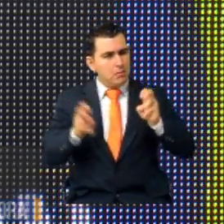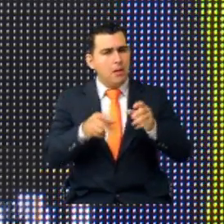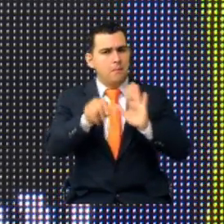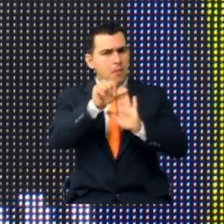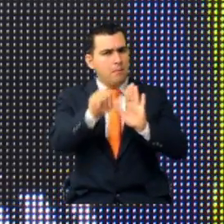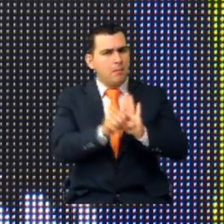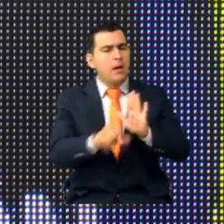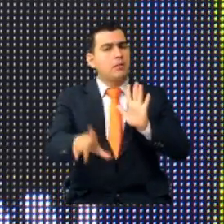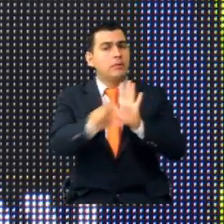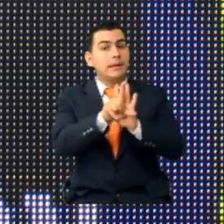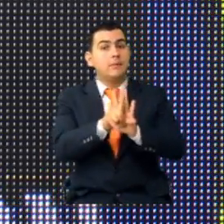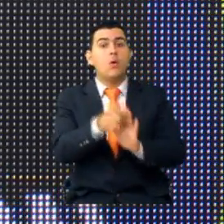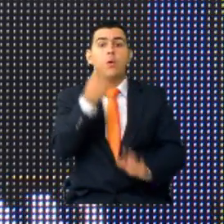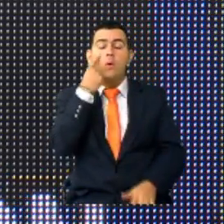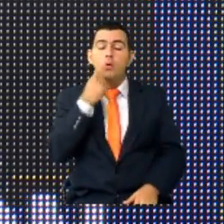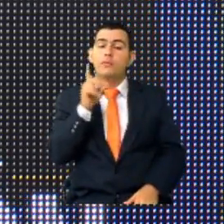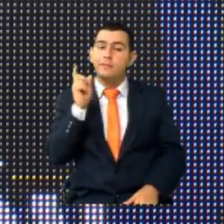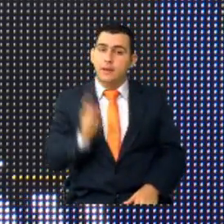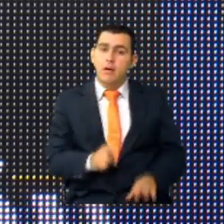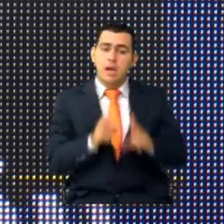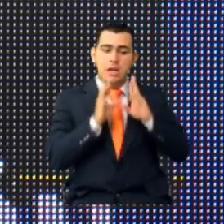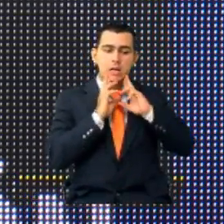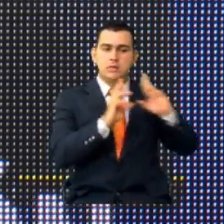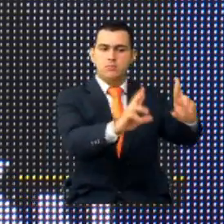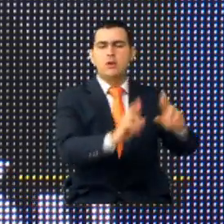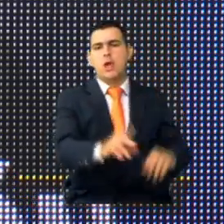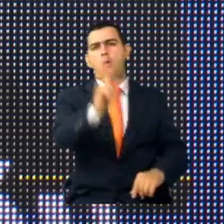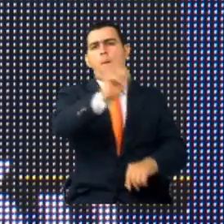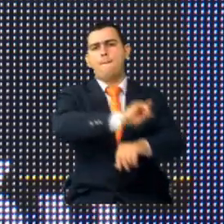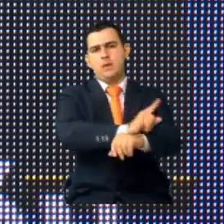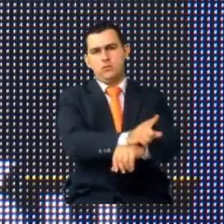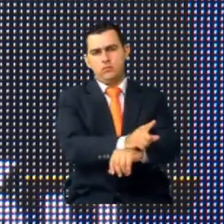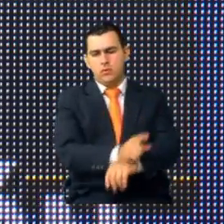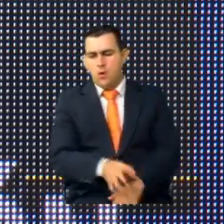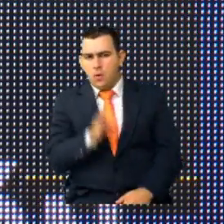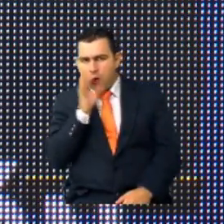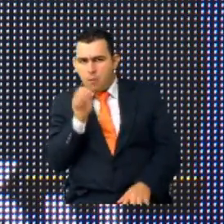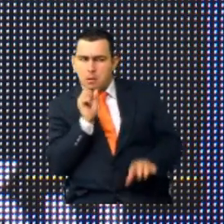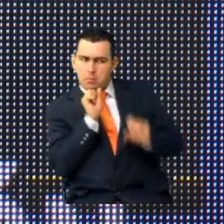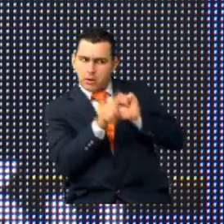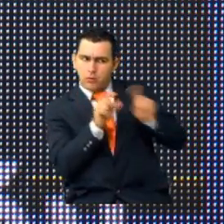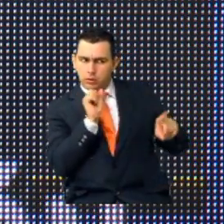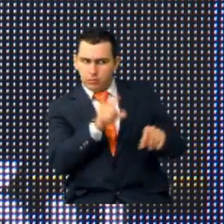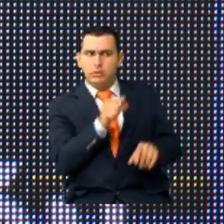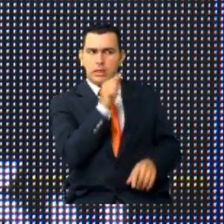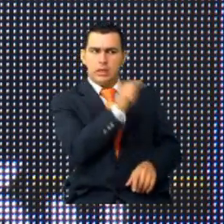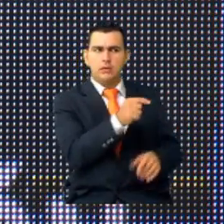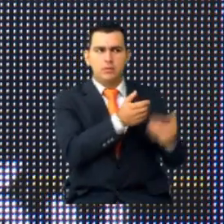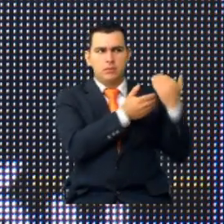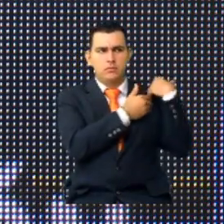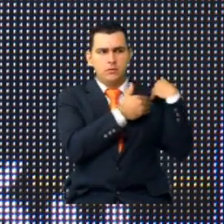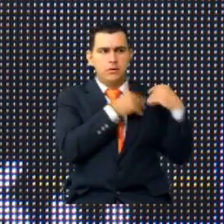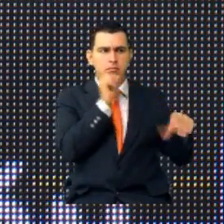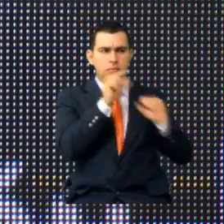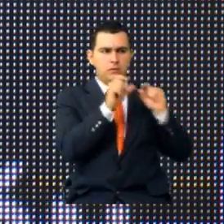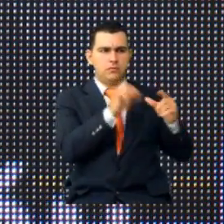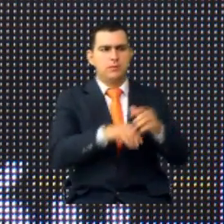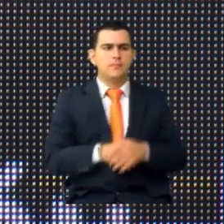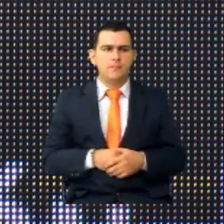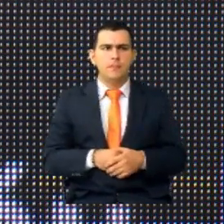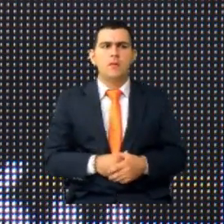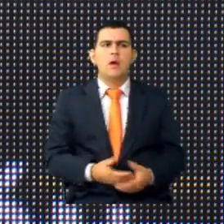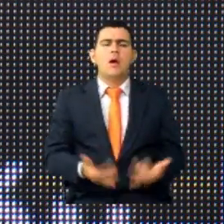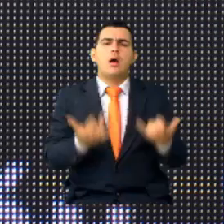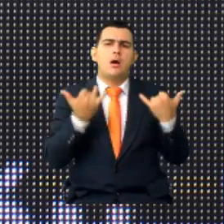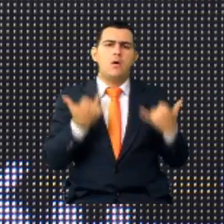final. Tendrán 60 segundos para su respuesta y la pregunta la formularán los periodistas. Continuamos así con la pregunta que formula la periodista